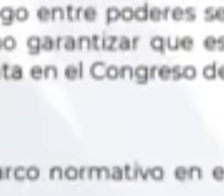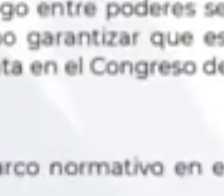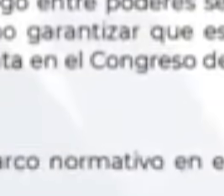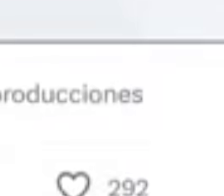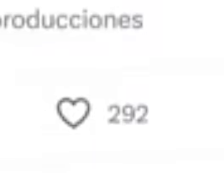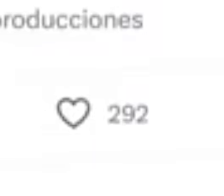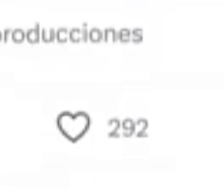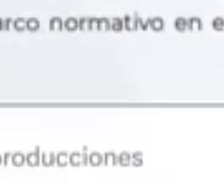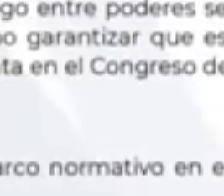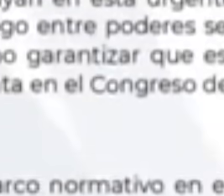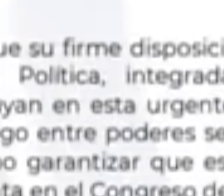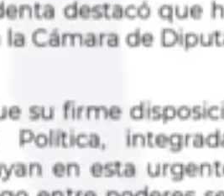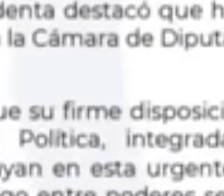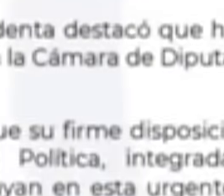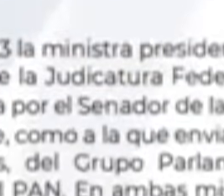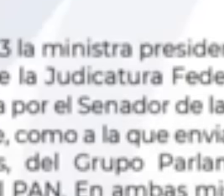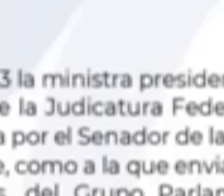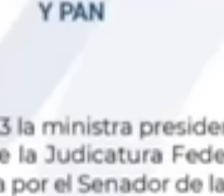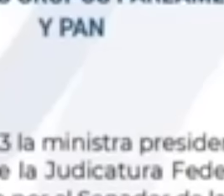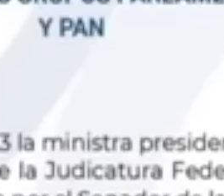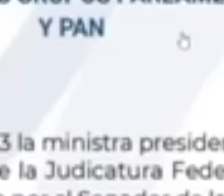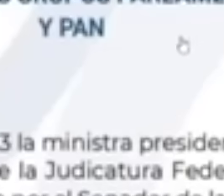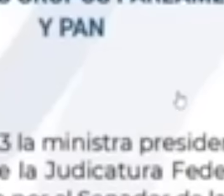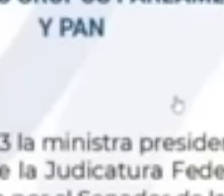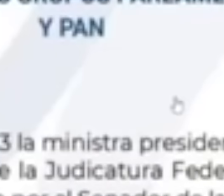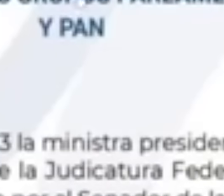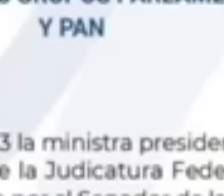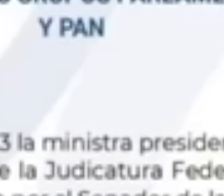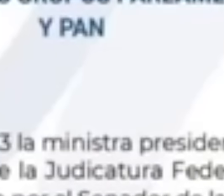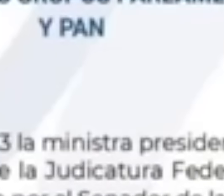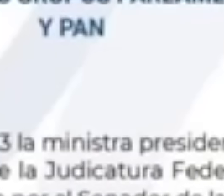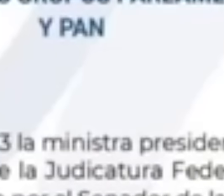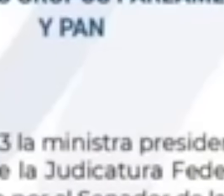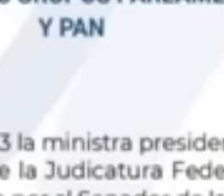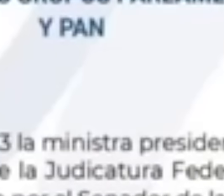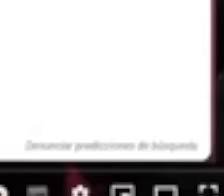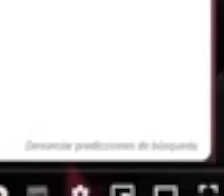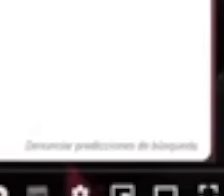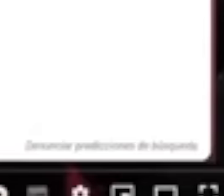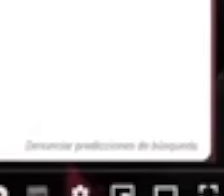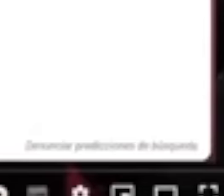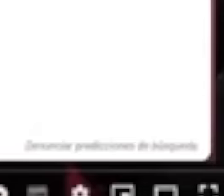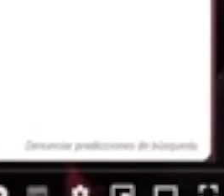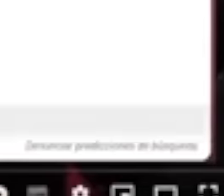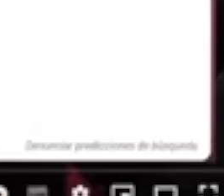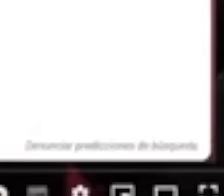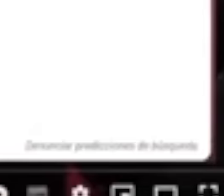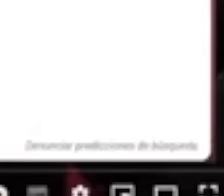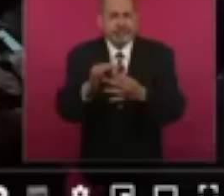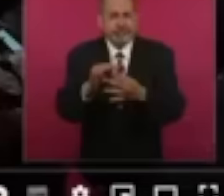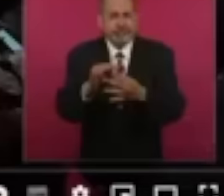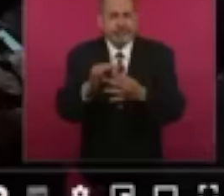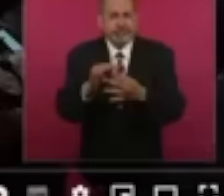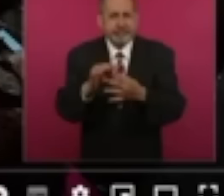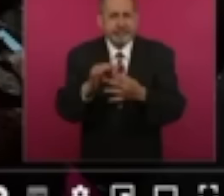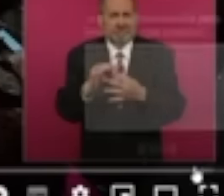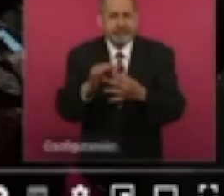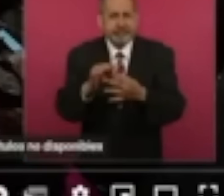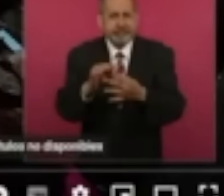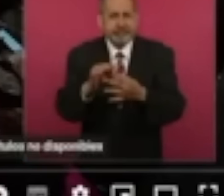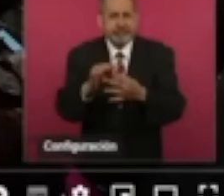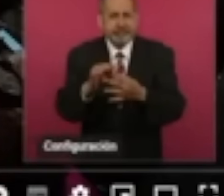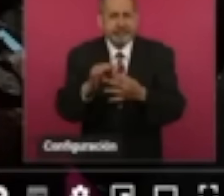la que acepta la señora, porque pues esto ya se puso candente. Ahora sí ya la van a